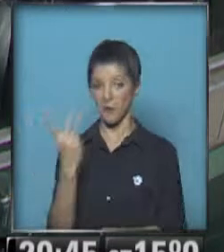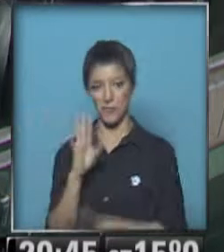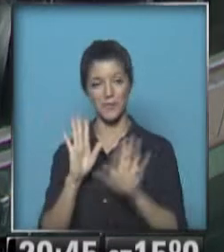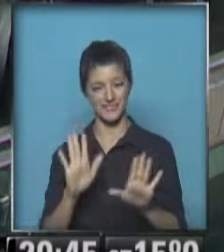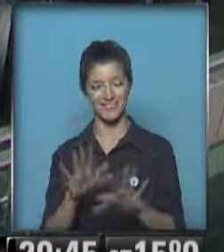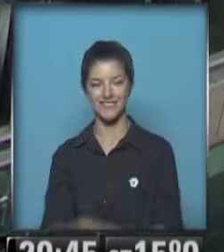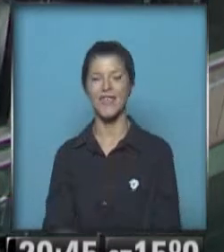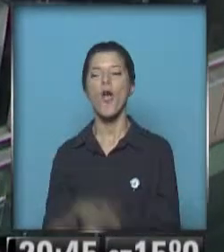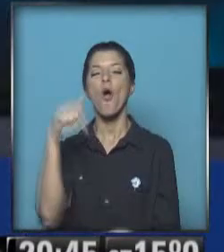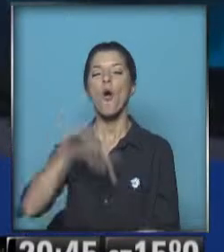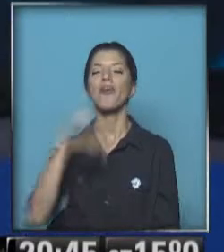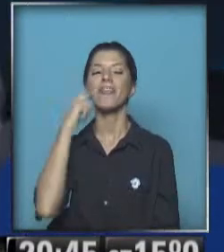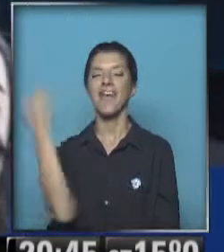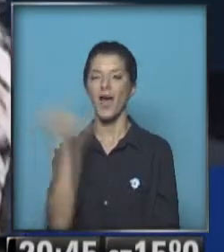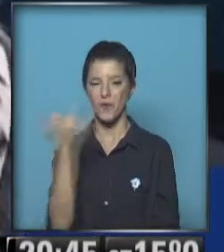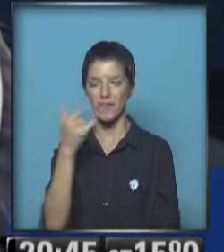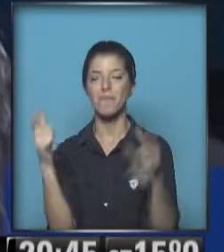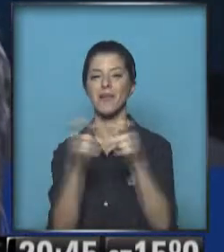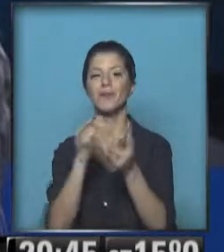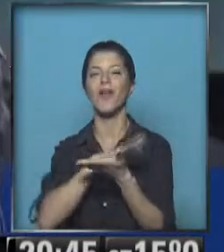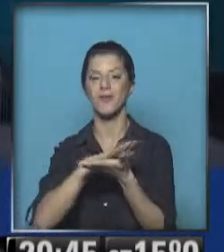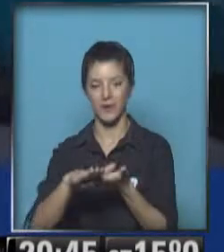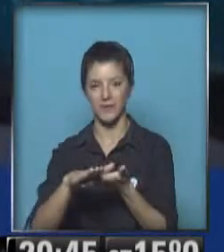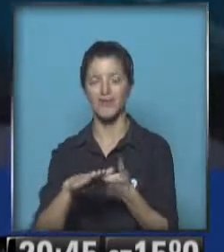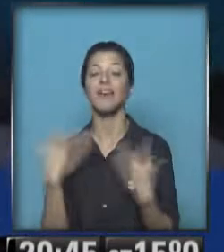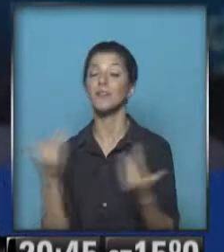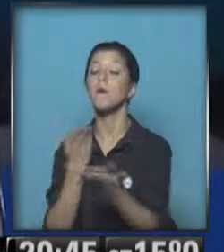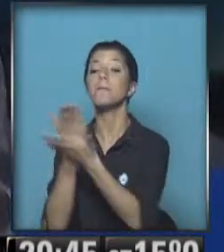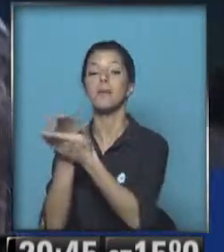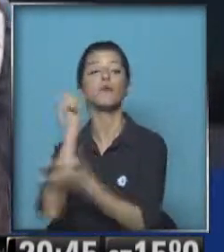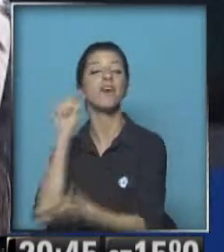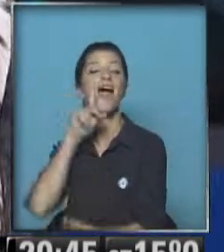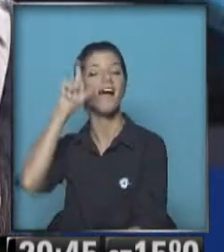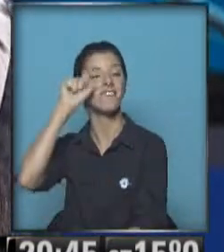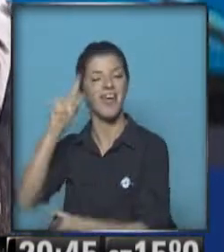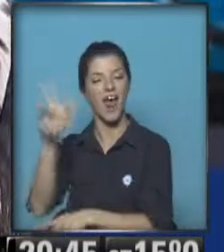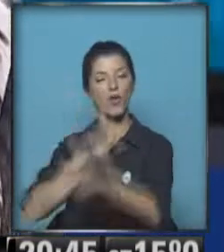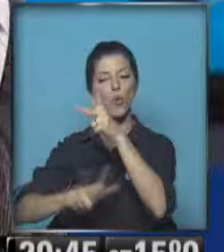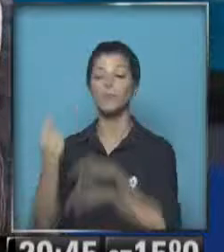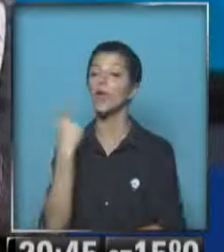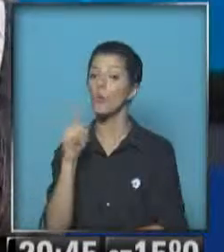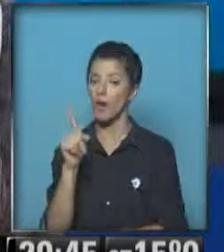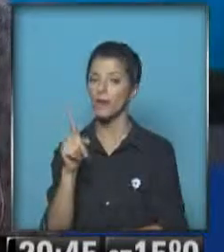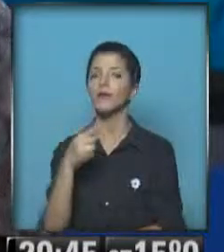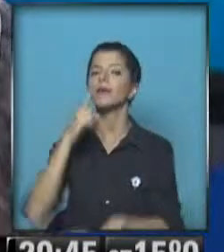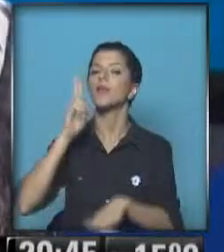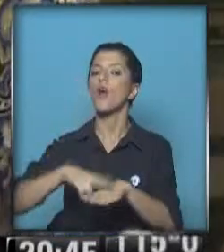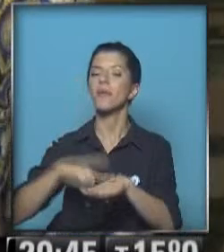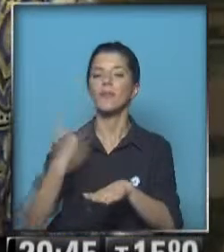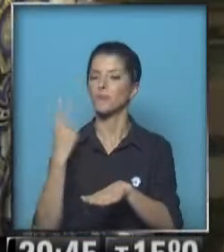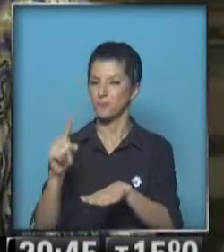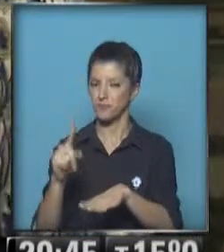bueno hoy jueves se estrenaron películas así que le vamos a pedir a gabriela rádice que nos cuente cuáles son y cuál nos recomienda